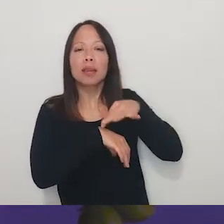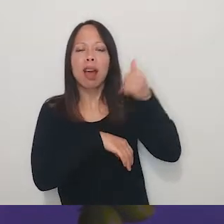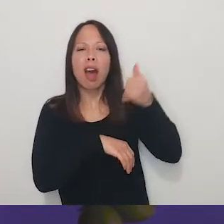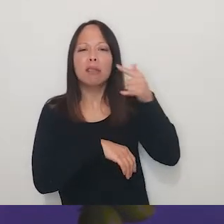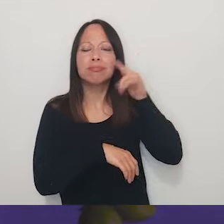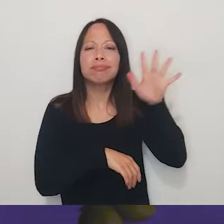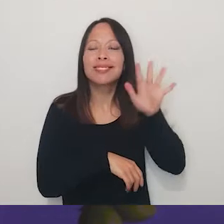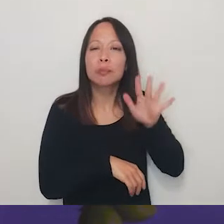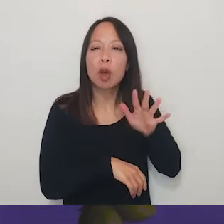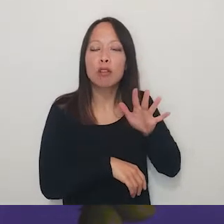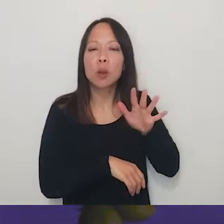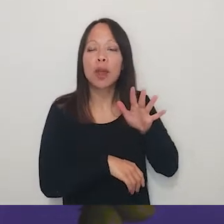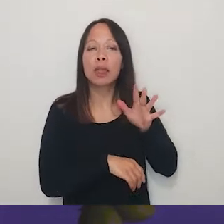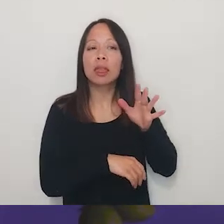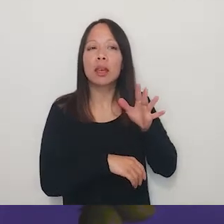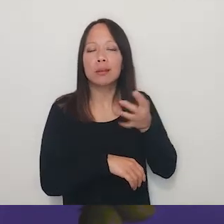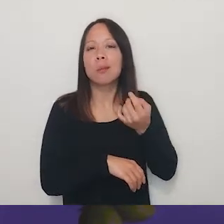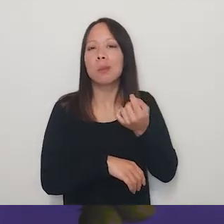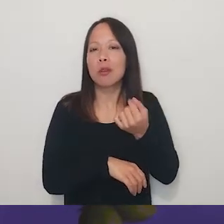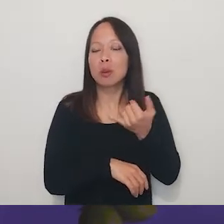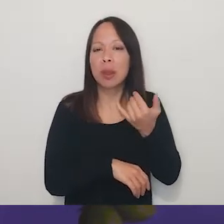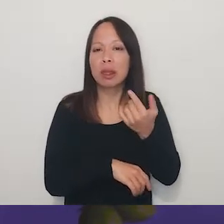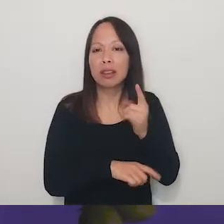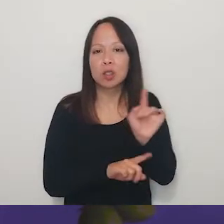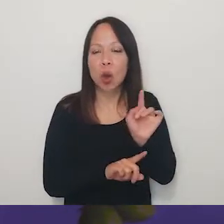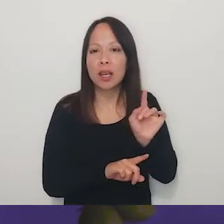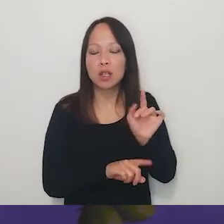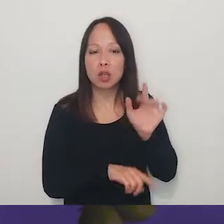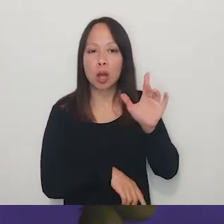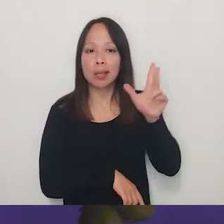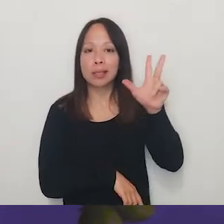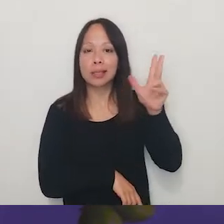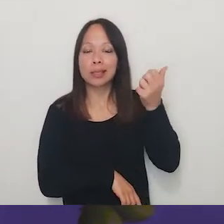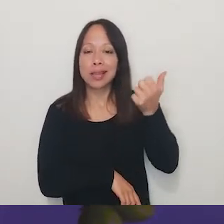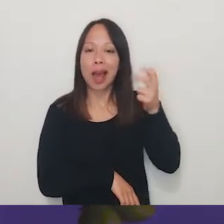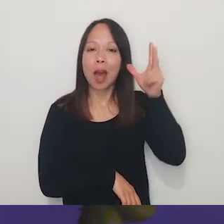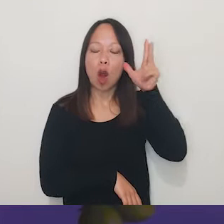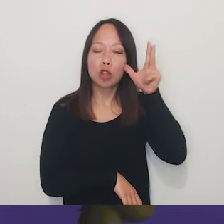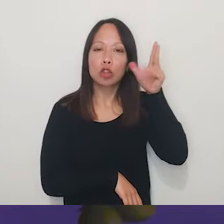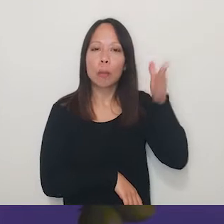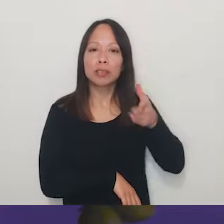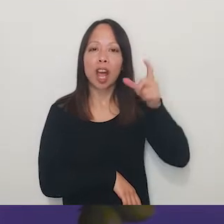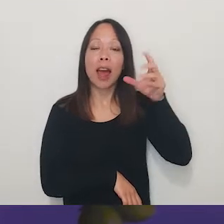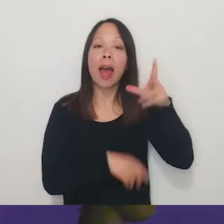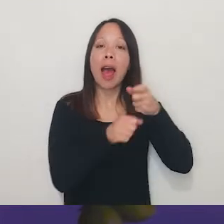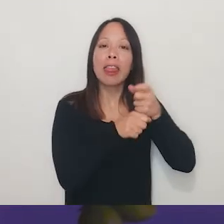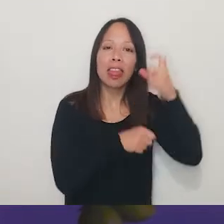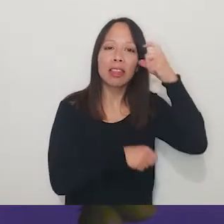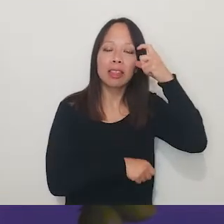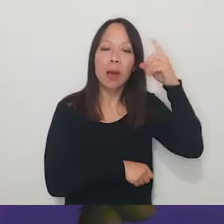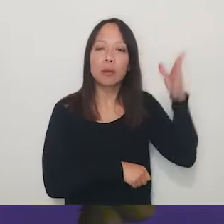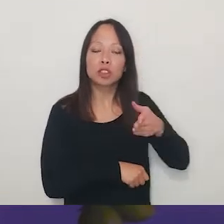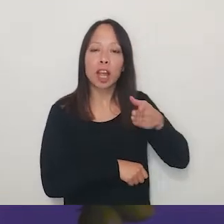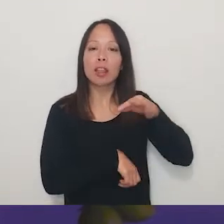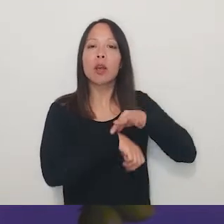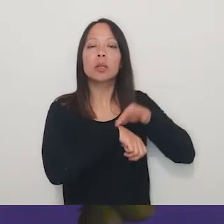cada vez más enfermedades, en sí no son poco frecuentes. Entre un 6-8%, algunos grupos hasta dicen 10% de